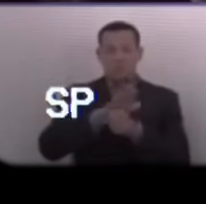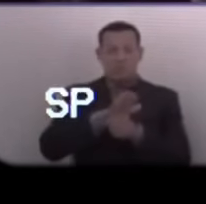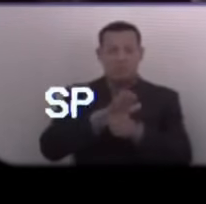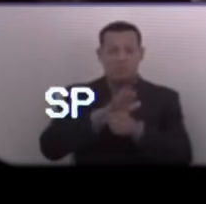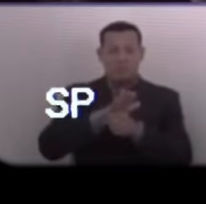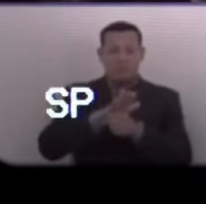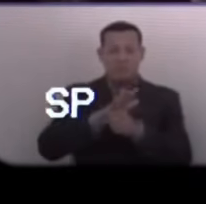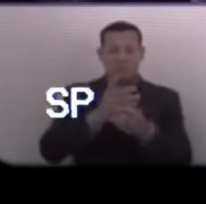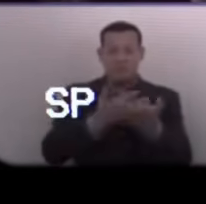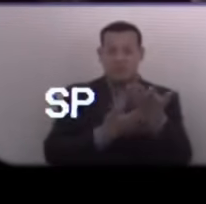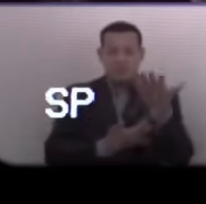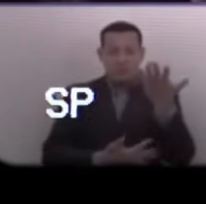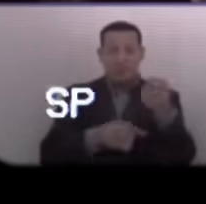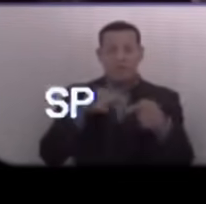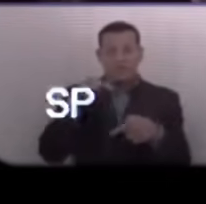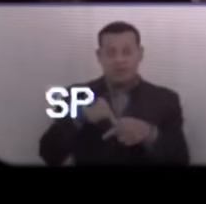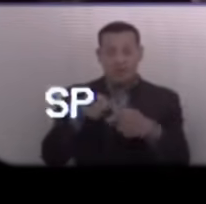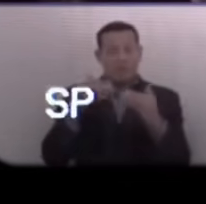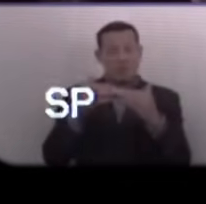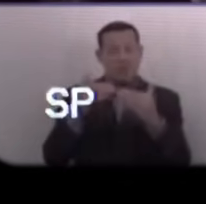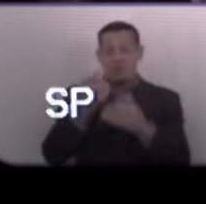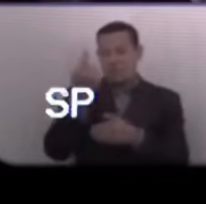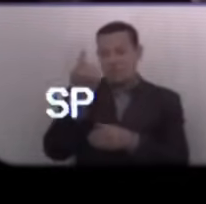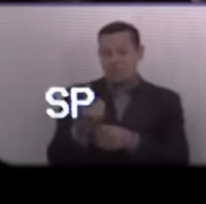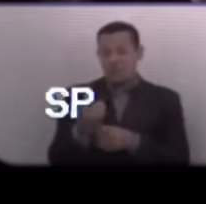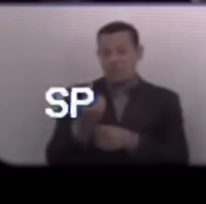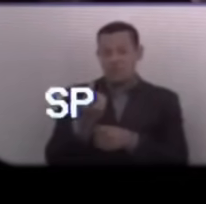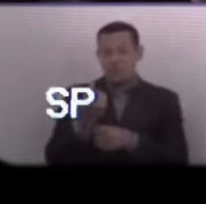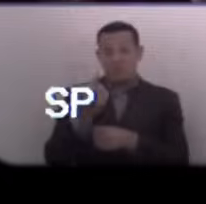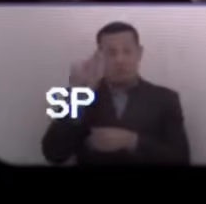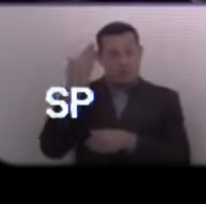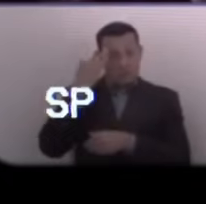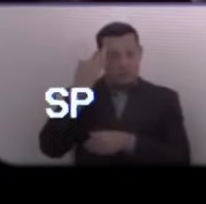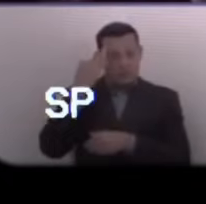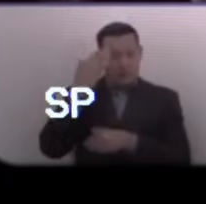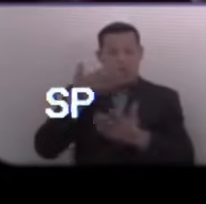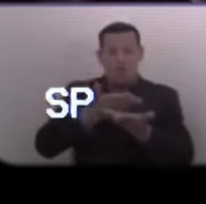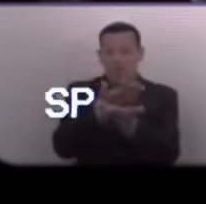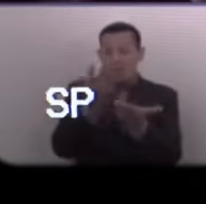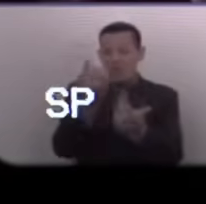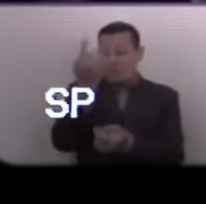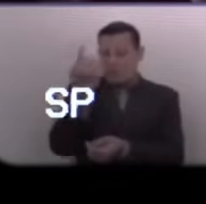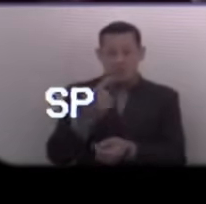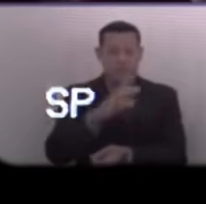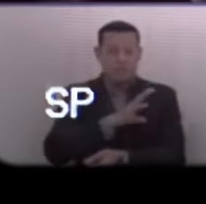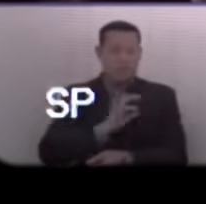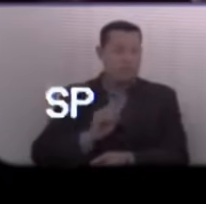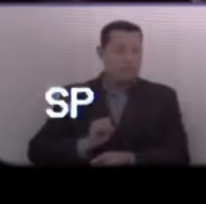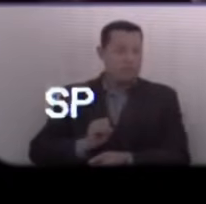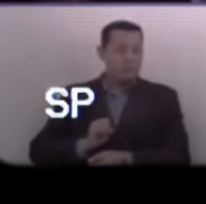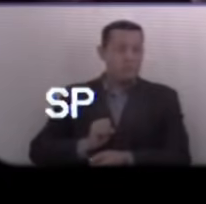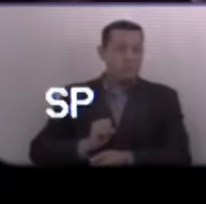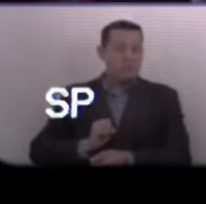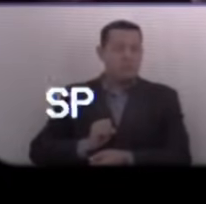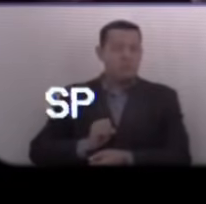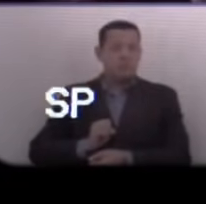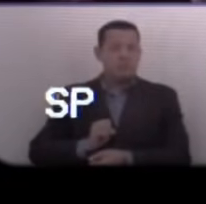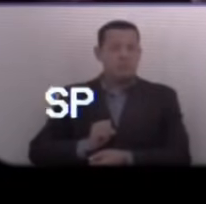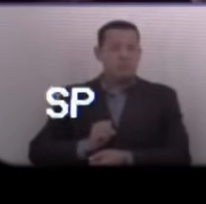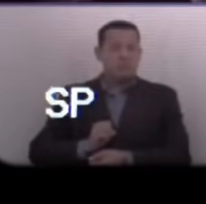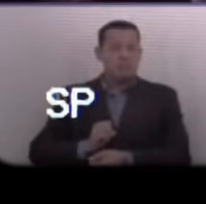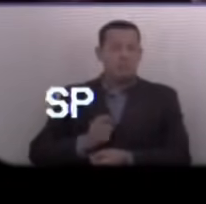arterial. Así como ellos, la gente allá afuera sabe que a cualquiera de los salvadoreños,